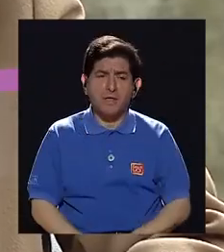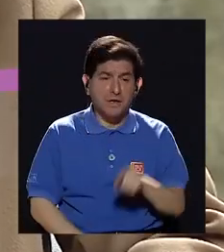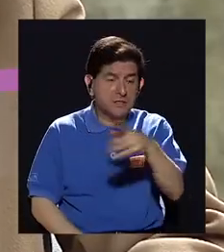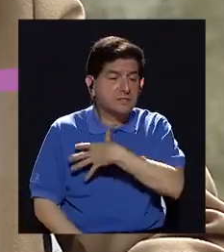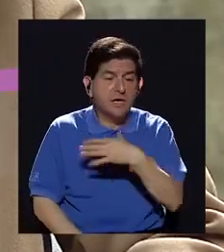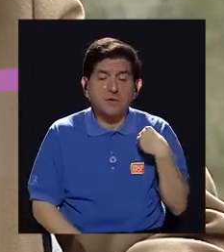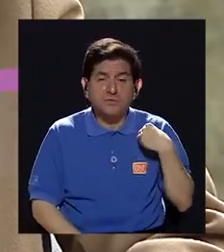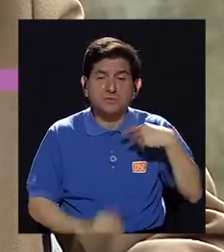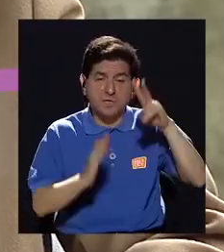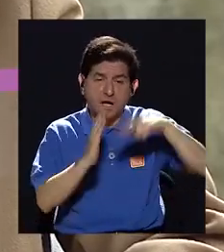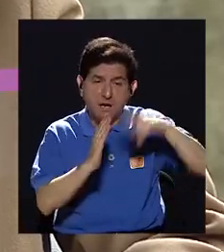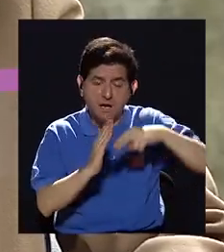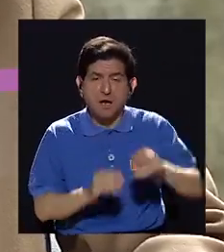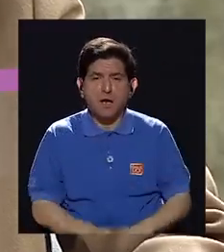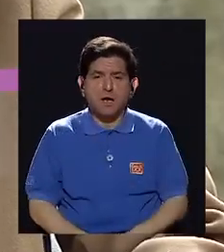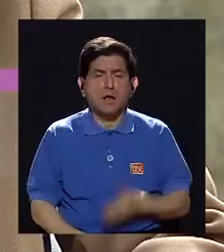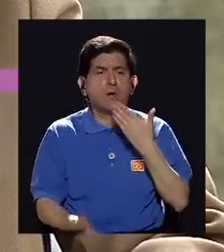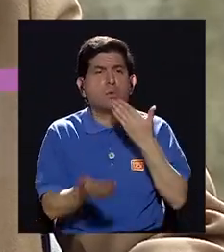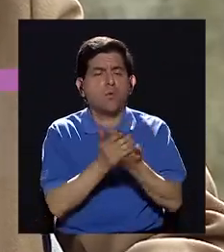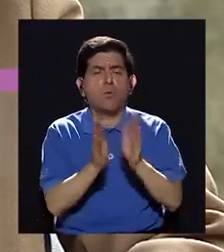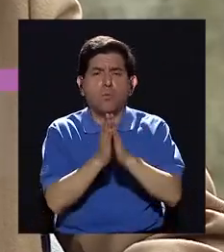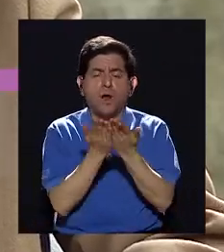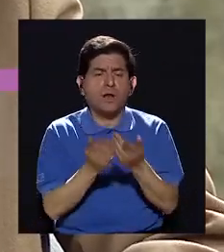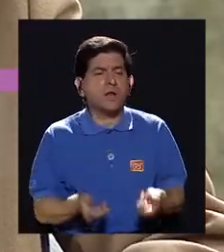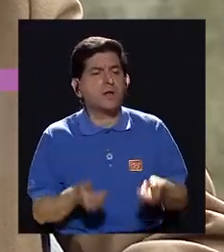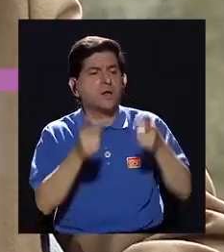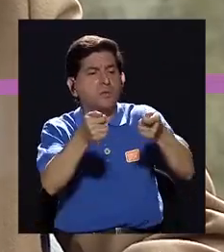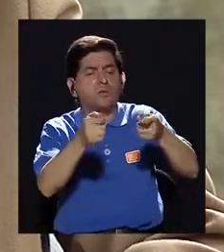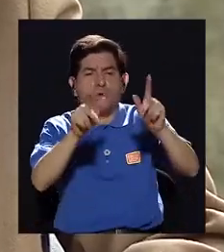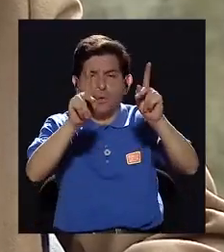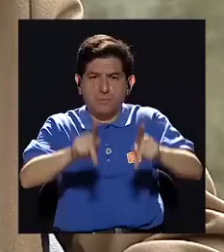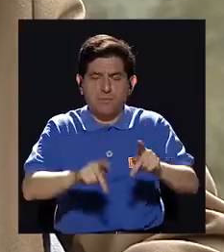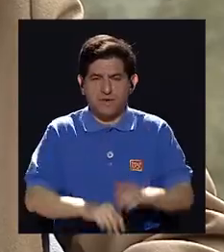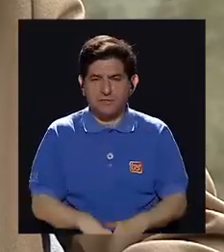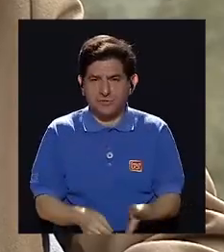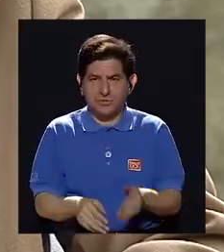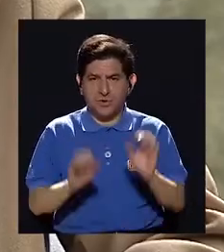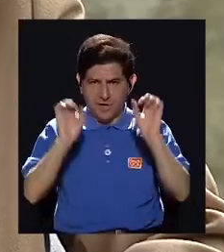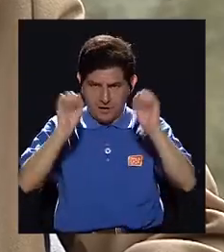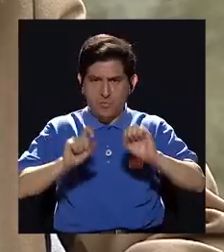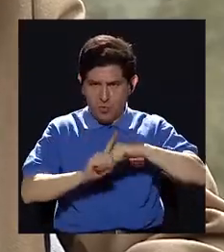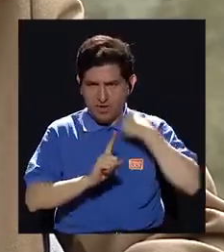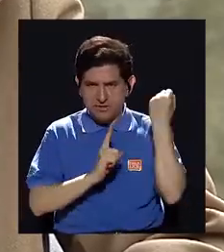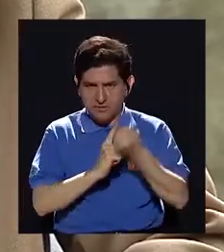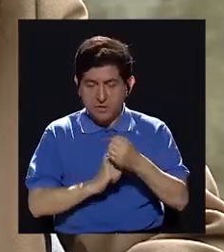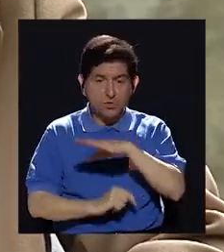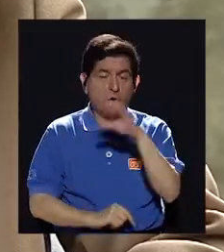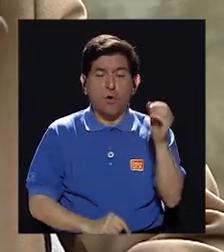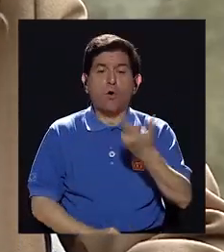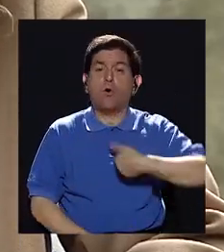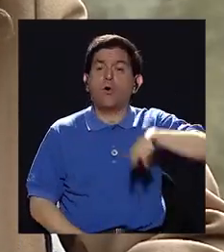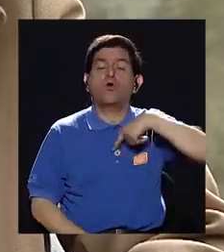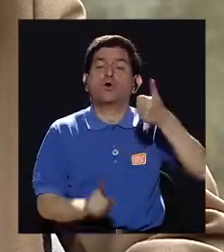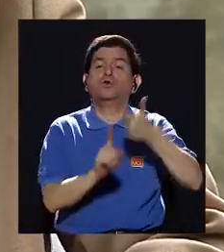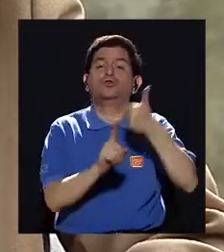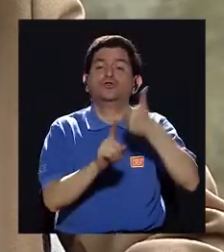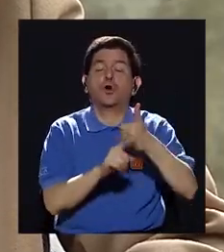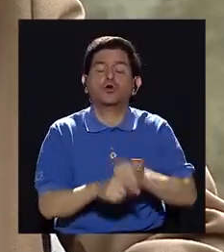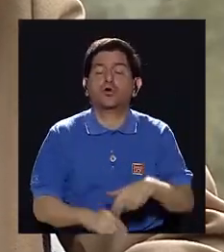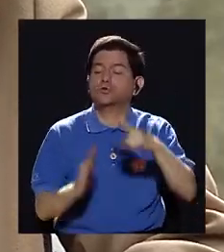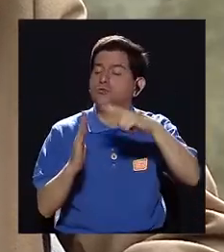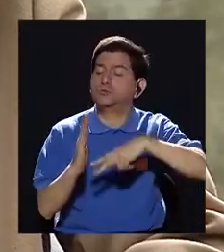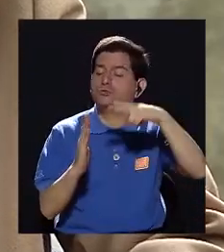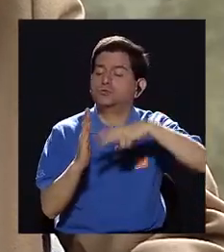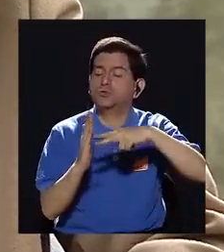si le gustaba leer, ofrecerle un buen libro para que pueda, si la persona está en condiciones. Y si no, pues que nosotros mismos